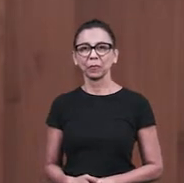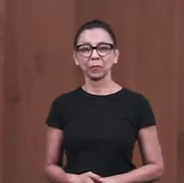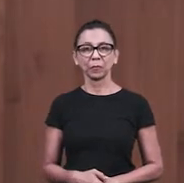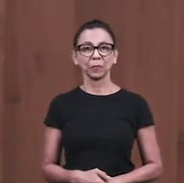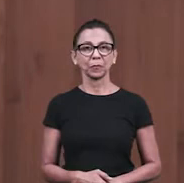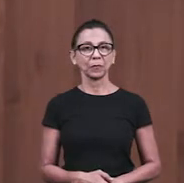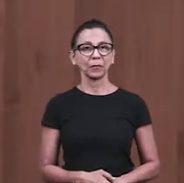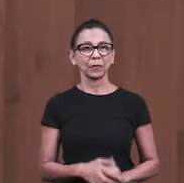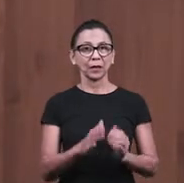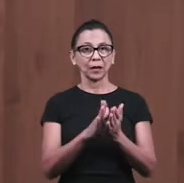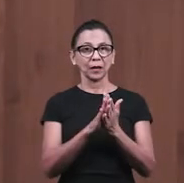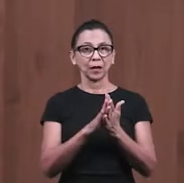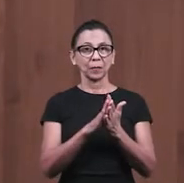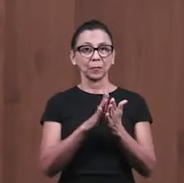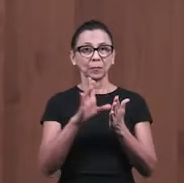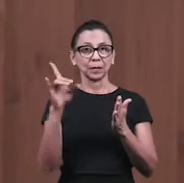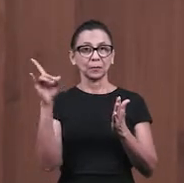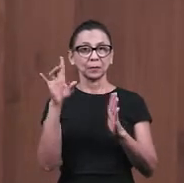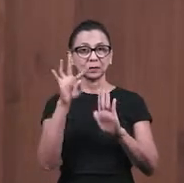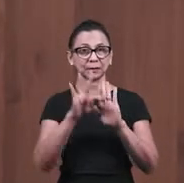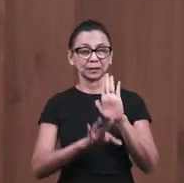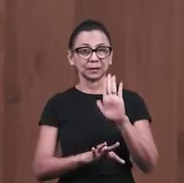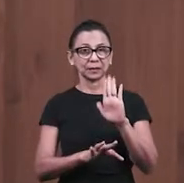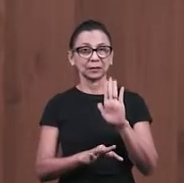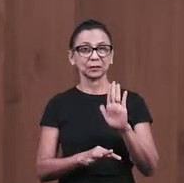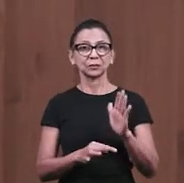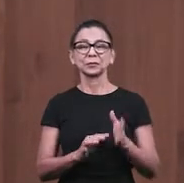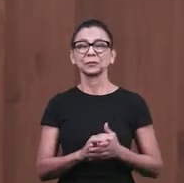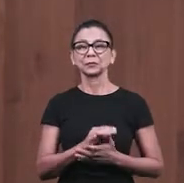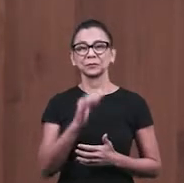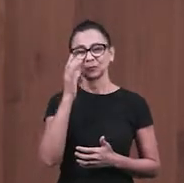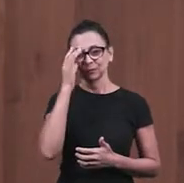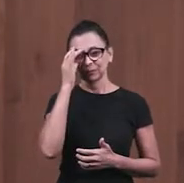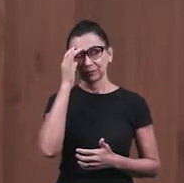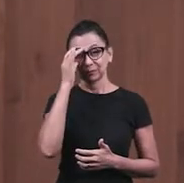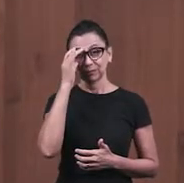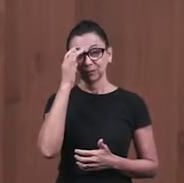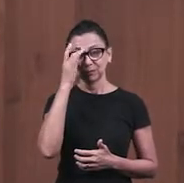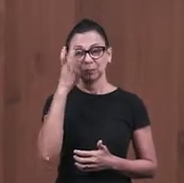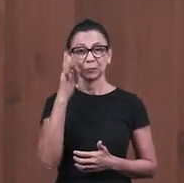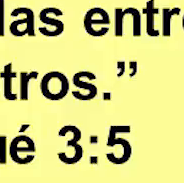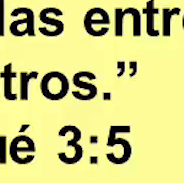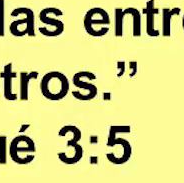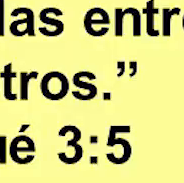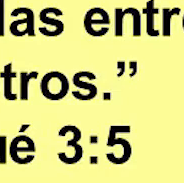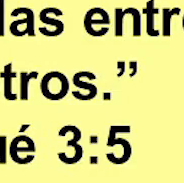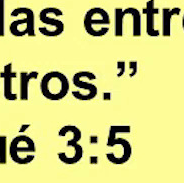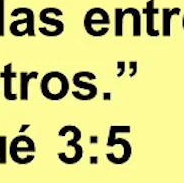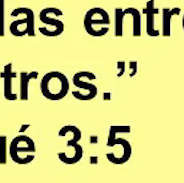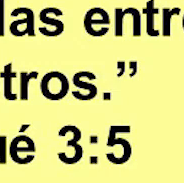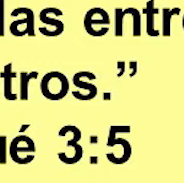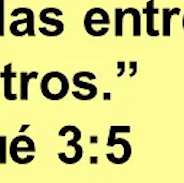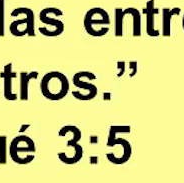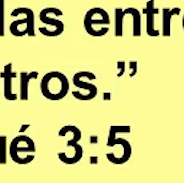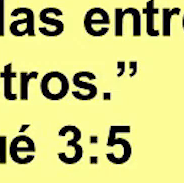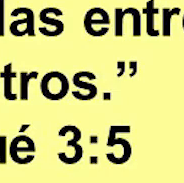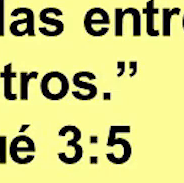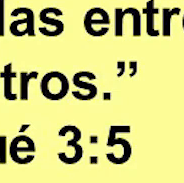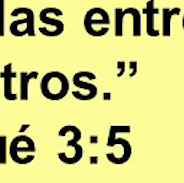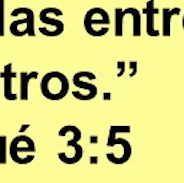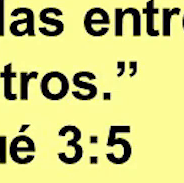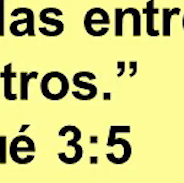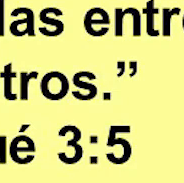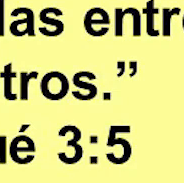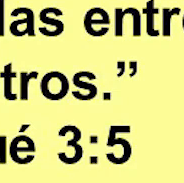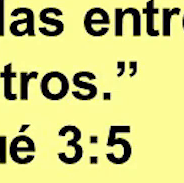Yo voy a leer el texto que está escrito en la Biblia, que es la palabra de Dios. Presten atención. Y